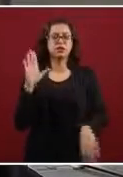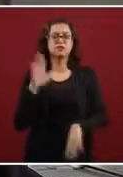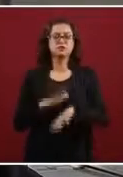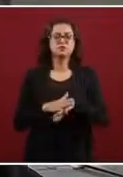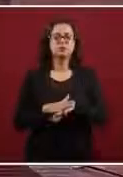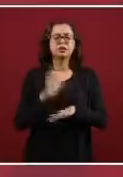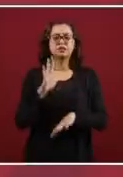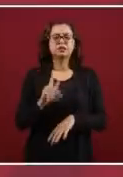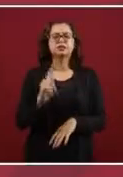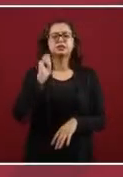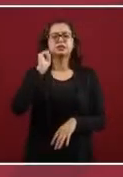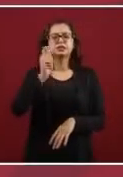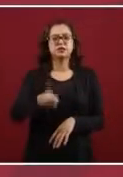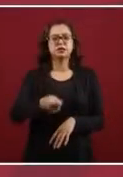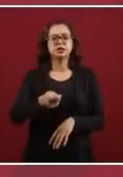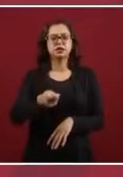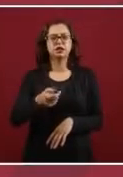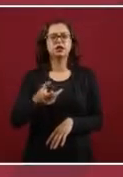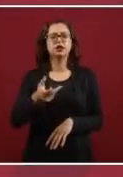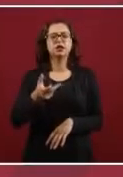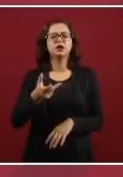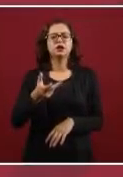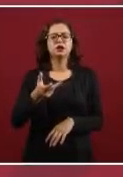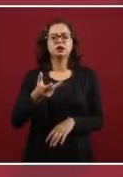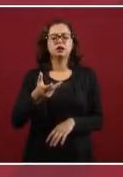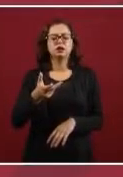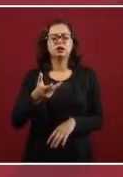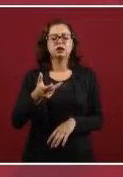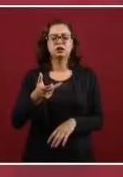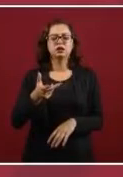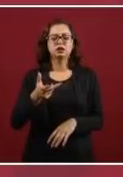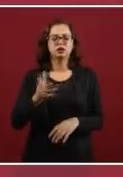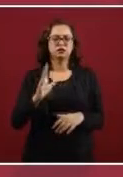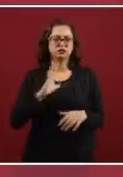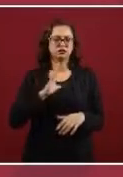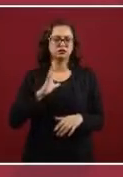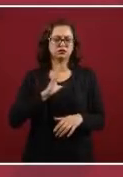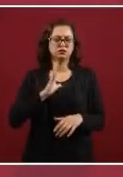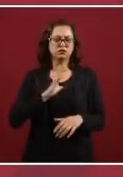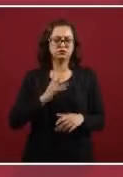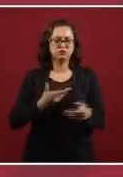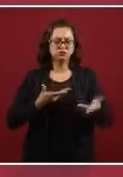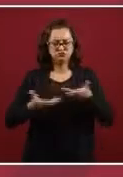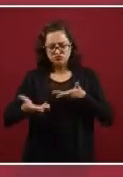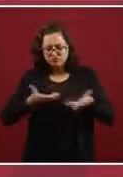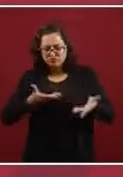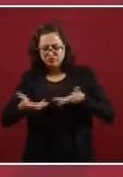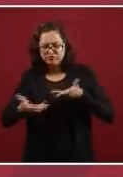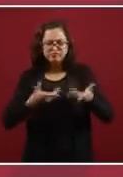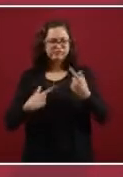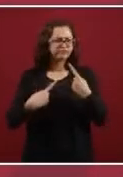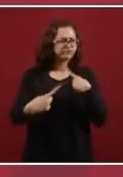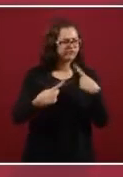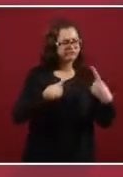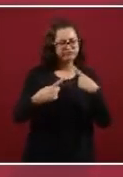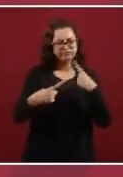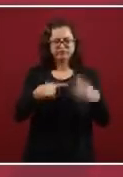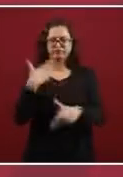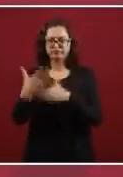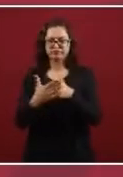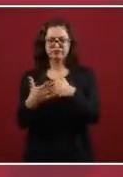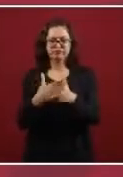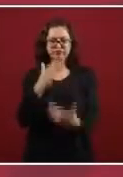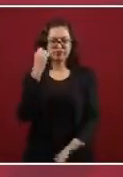qué situación están los procesos de negociación y de aprobación del